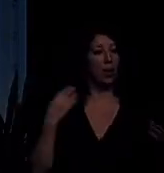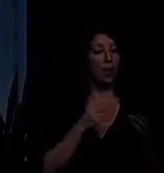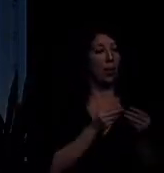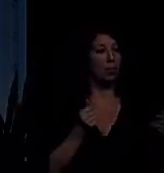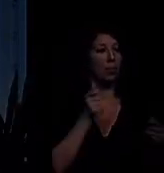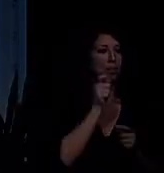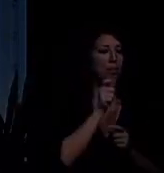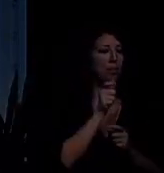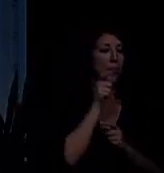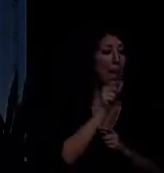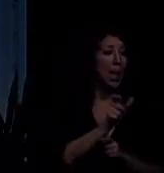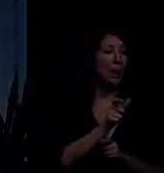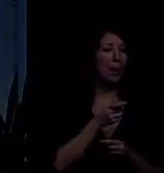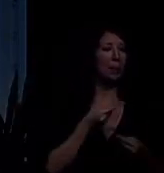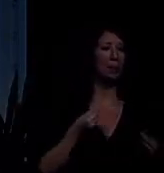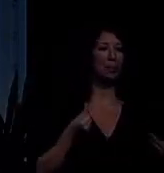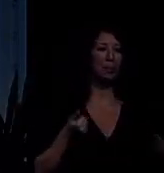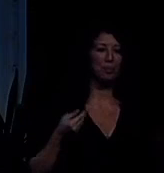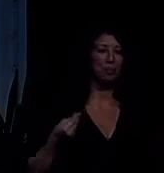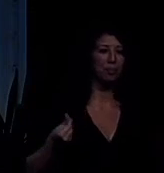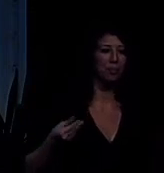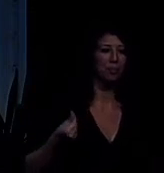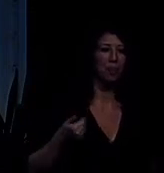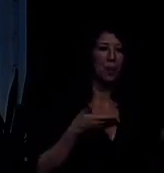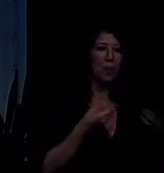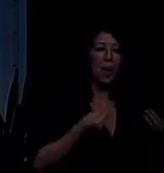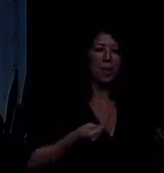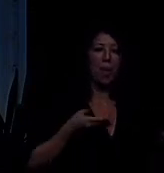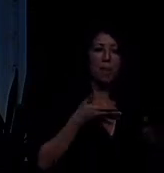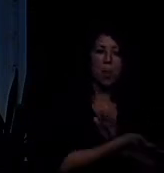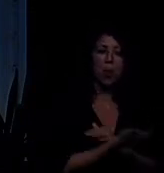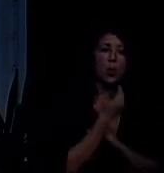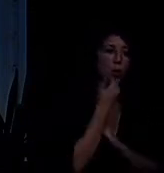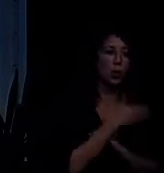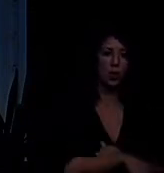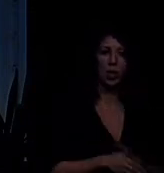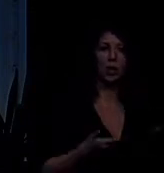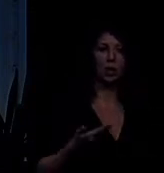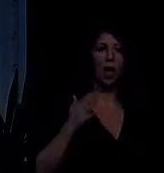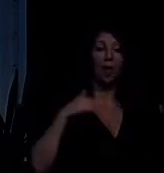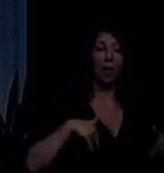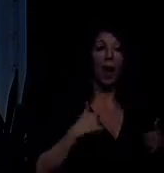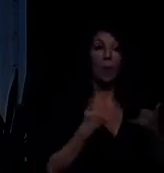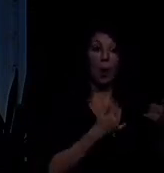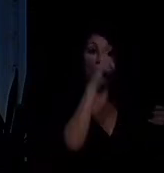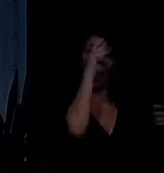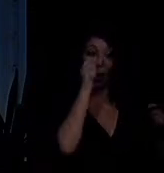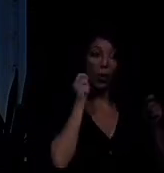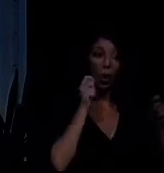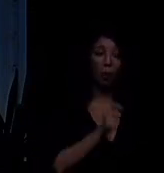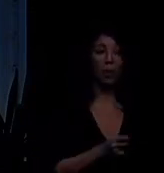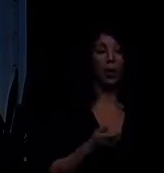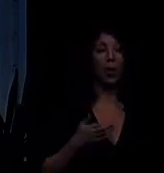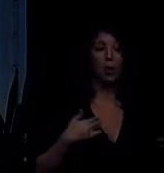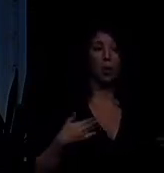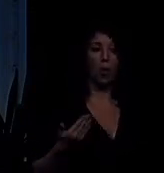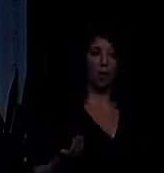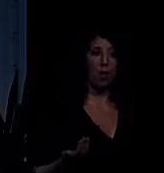me incomodaba y en su principio no sabía por qué. Ni siquiera fui capaz de problematizarla